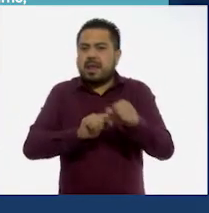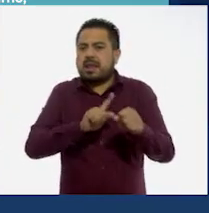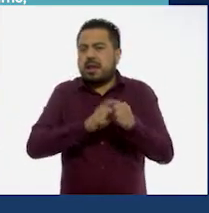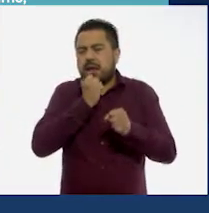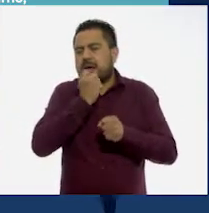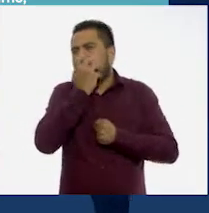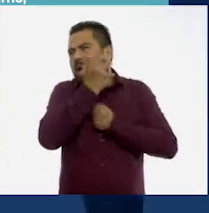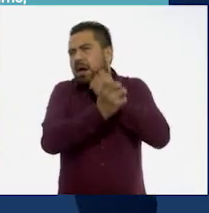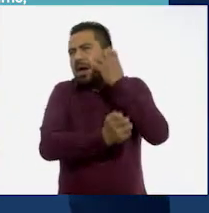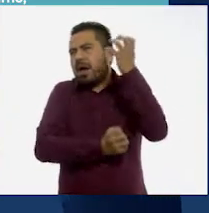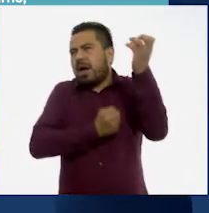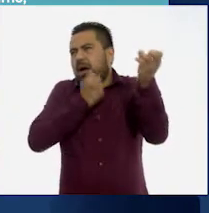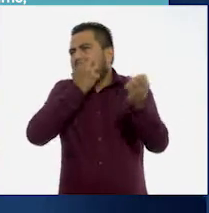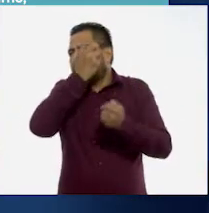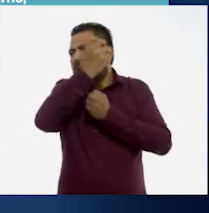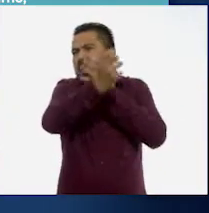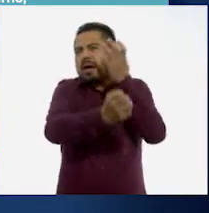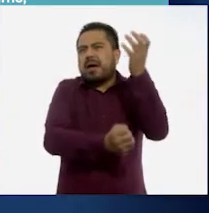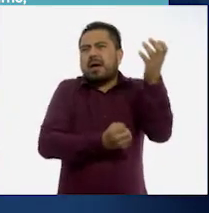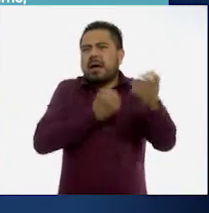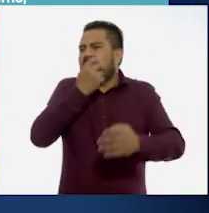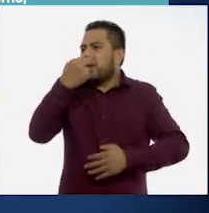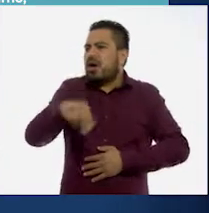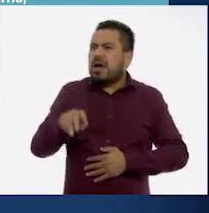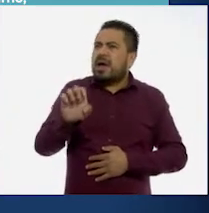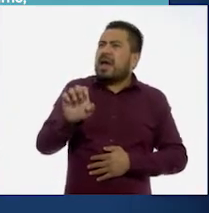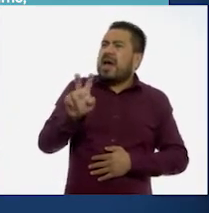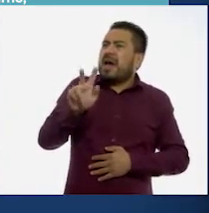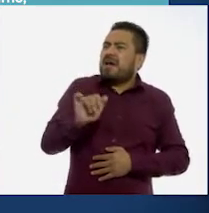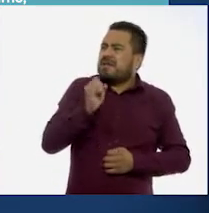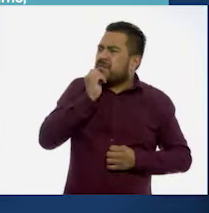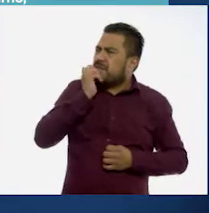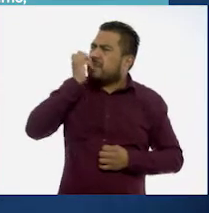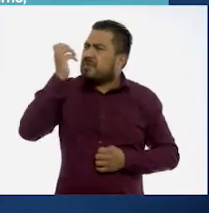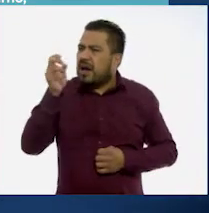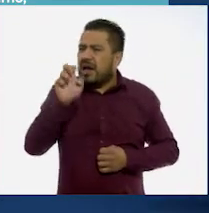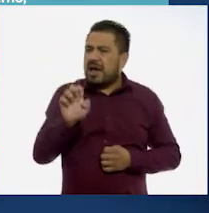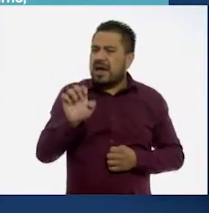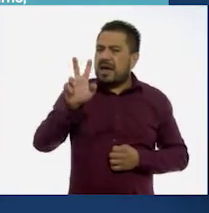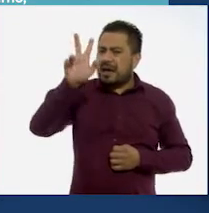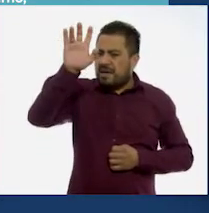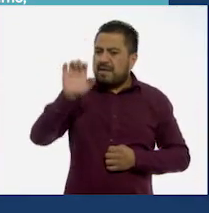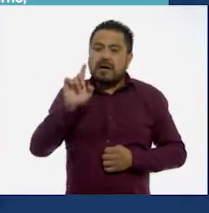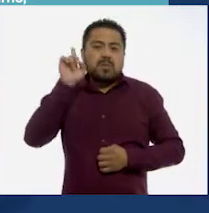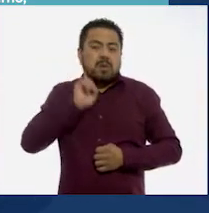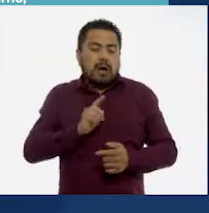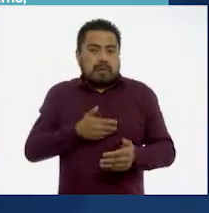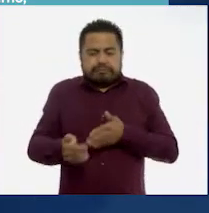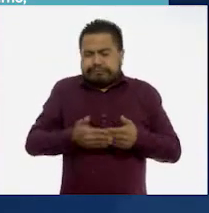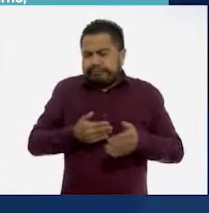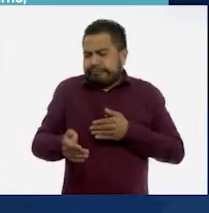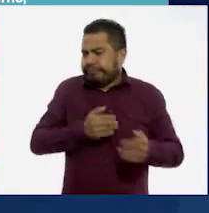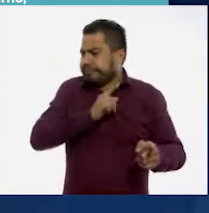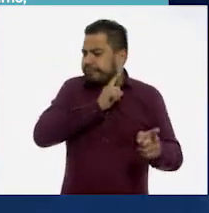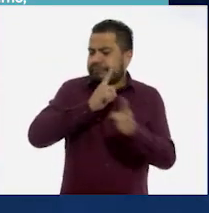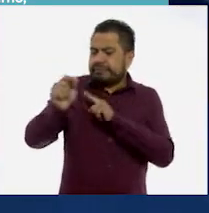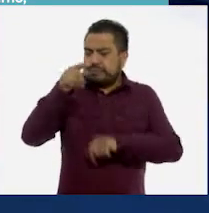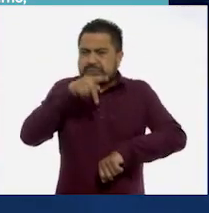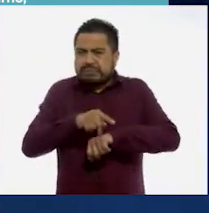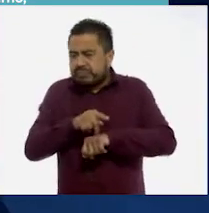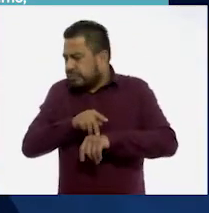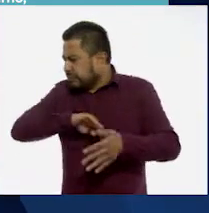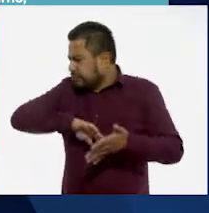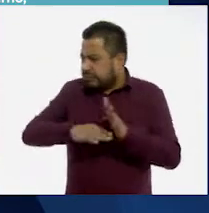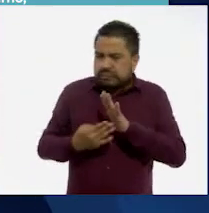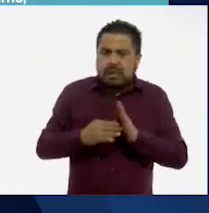gritaban su nombre. «¡Eva! ¡Eva!». La mujer echó a correr desesperada entre las rocas hasta